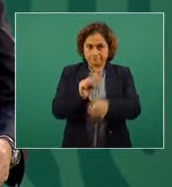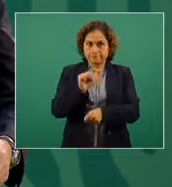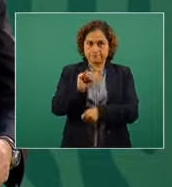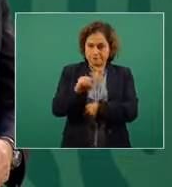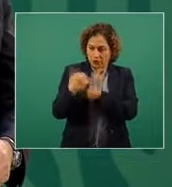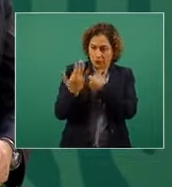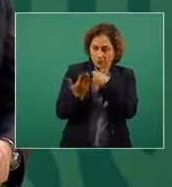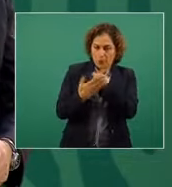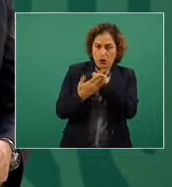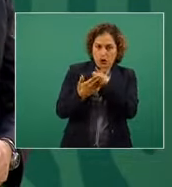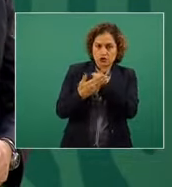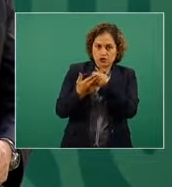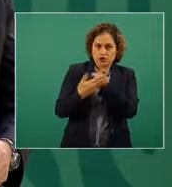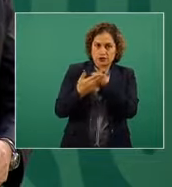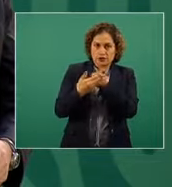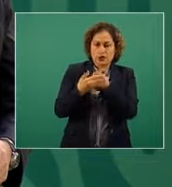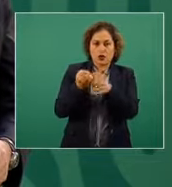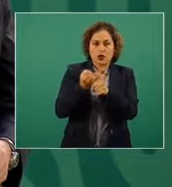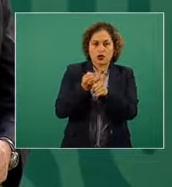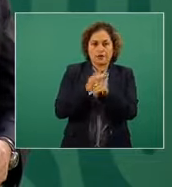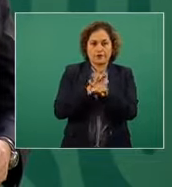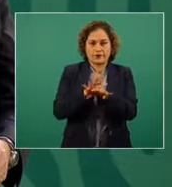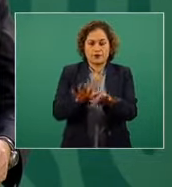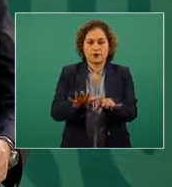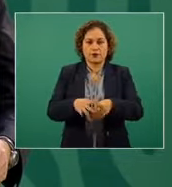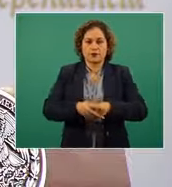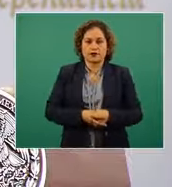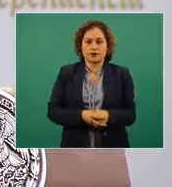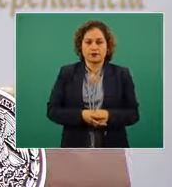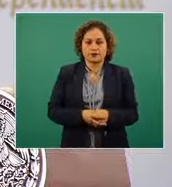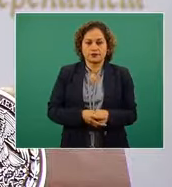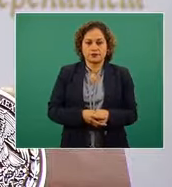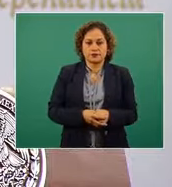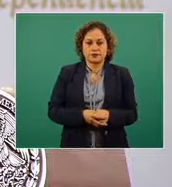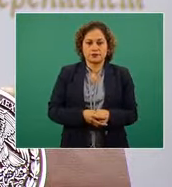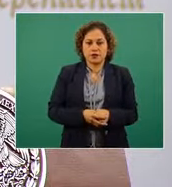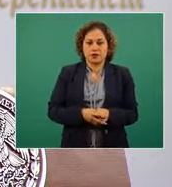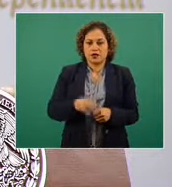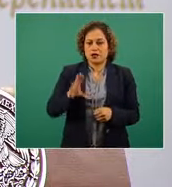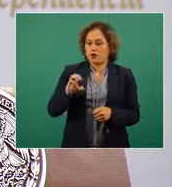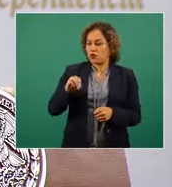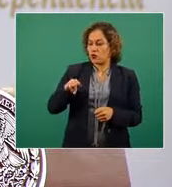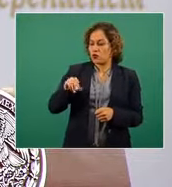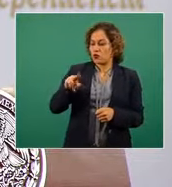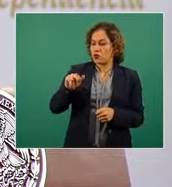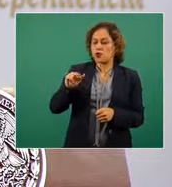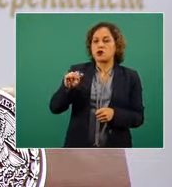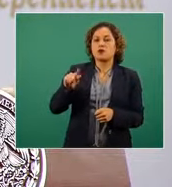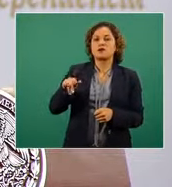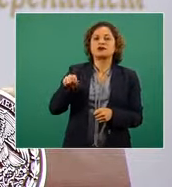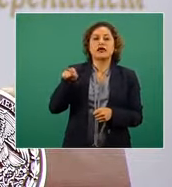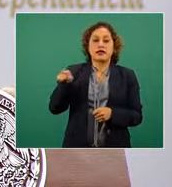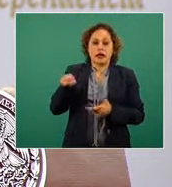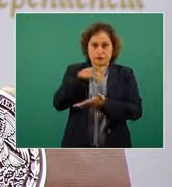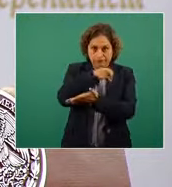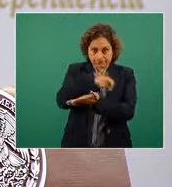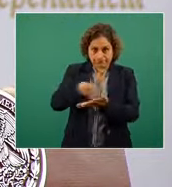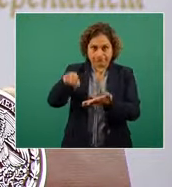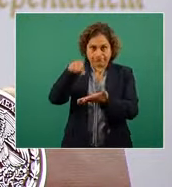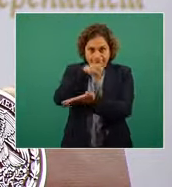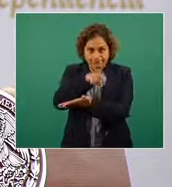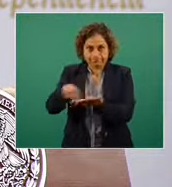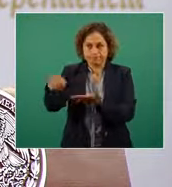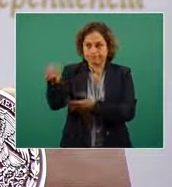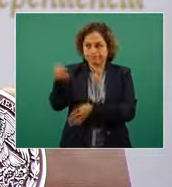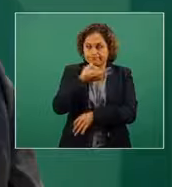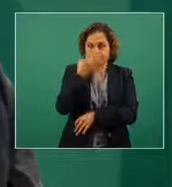ya de cómo con UNOPS se están adquiriendo ya